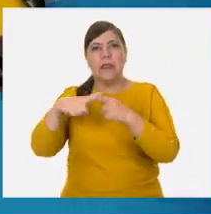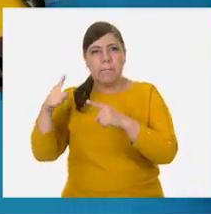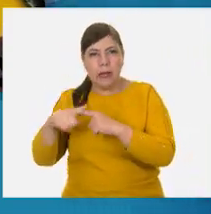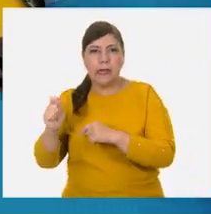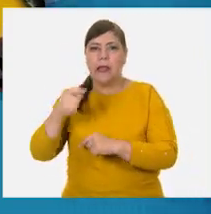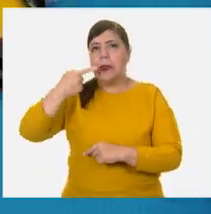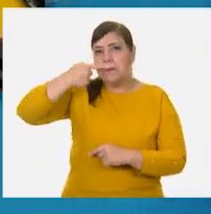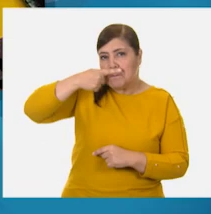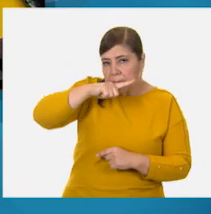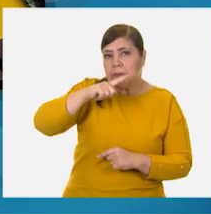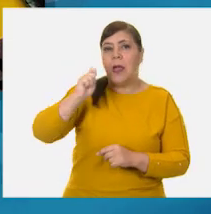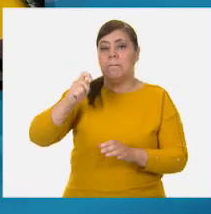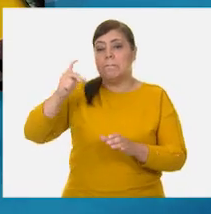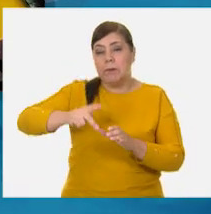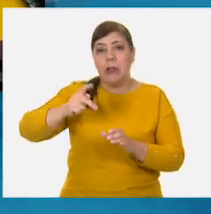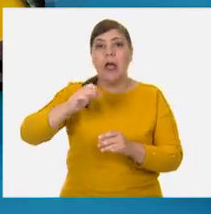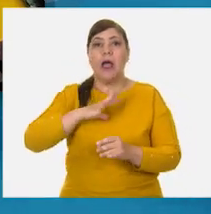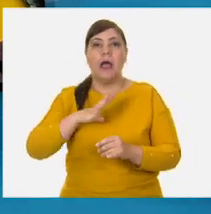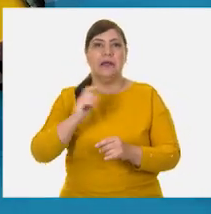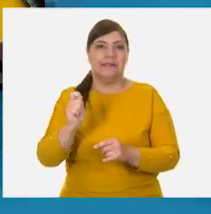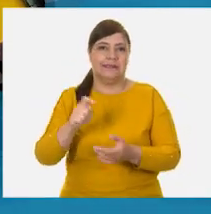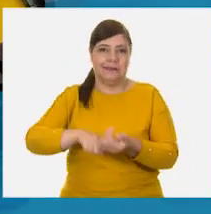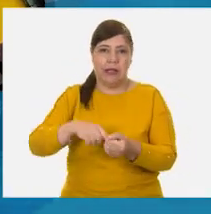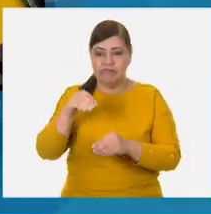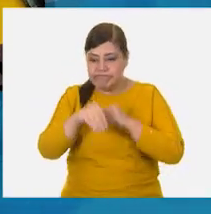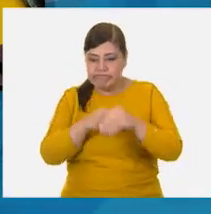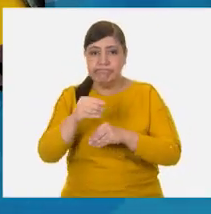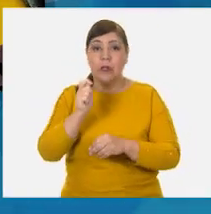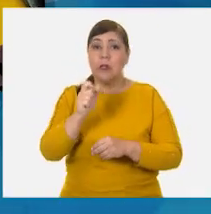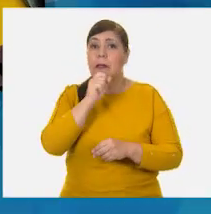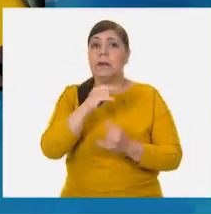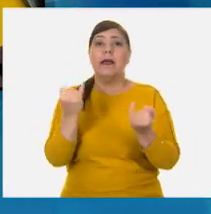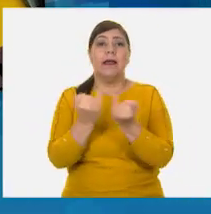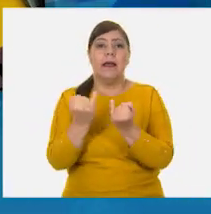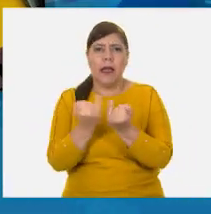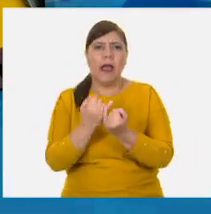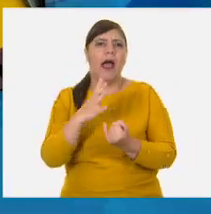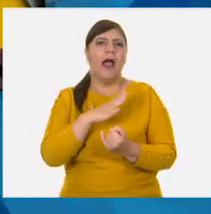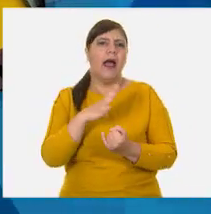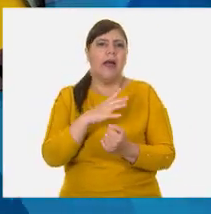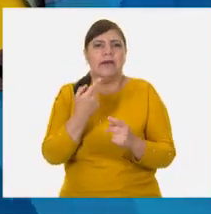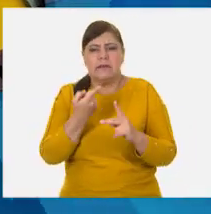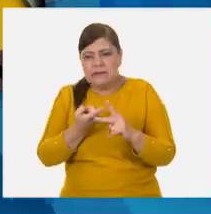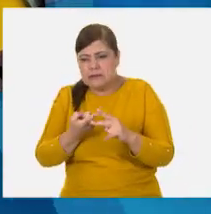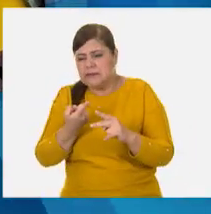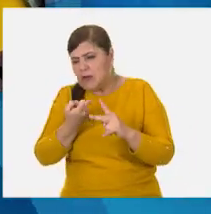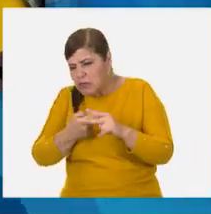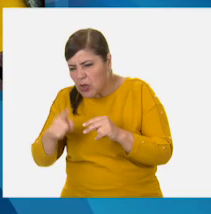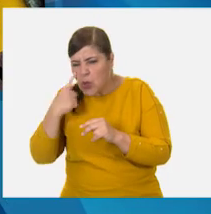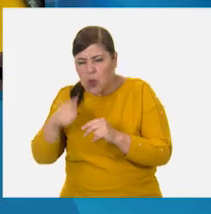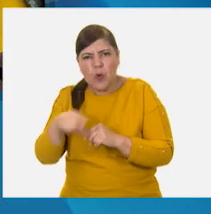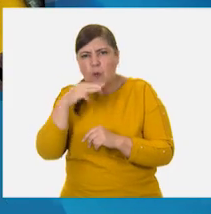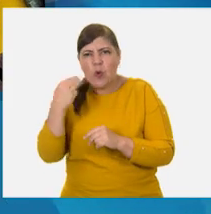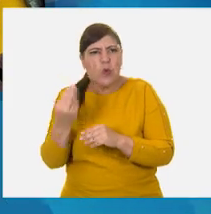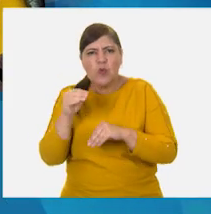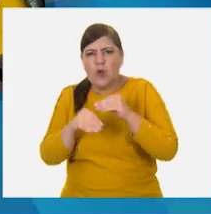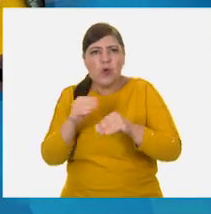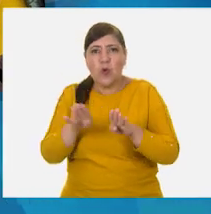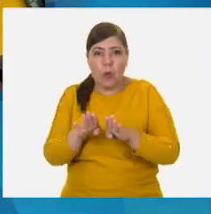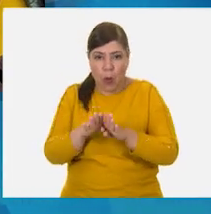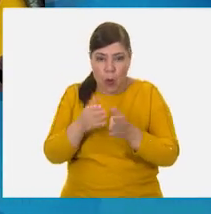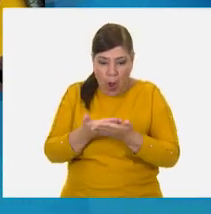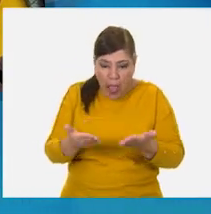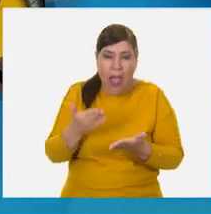la canela y la pimienta. Sin embargo, hay varias versiones del surgimiento del mole tal y como lo conocemos hoy en